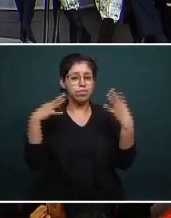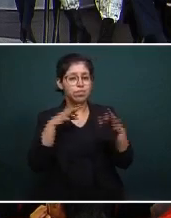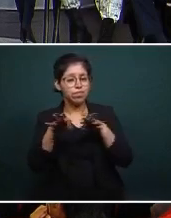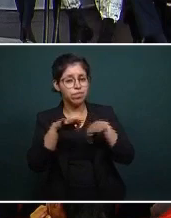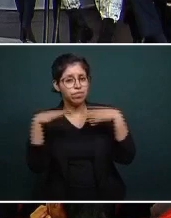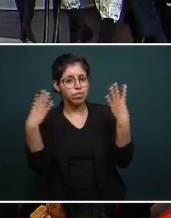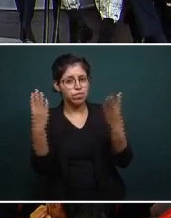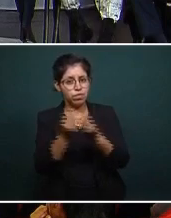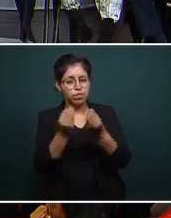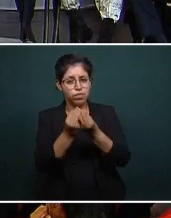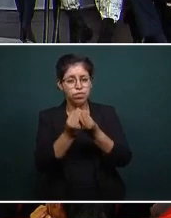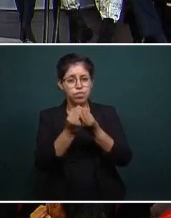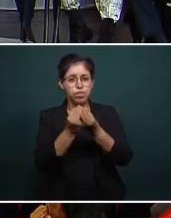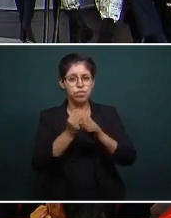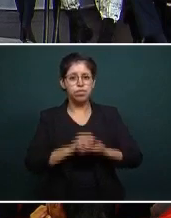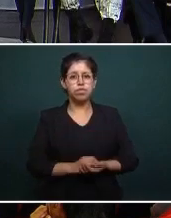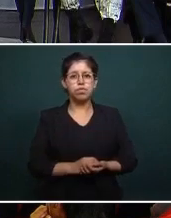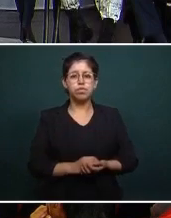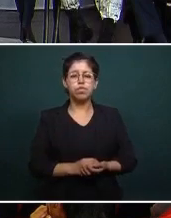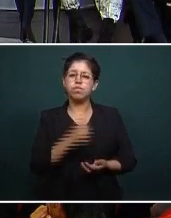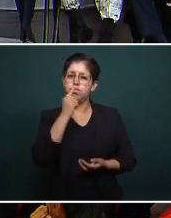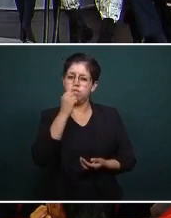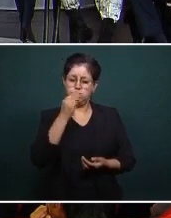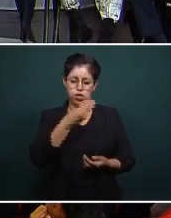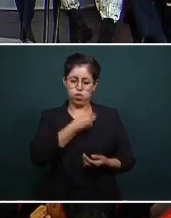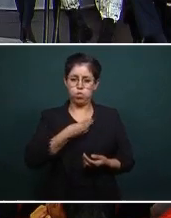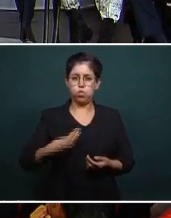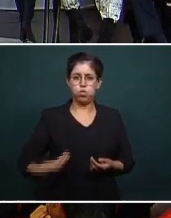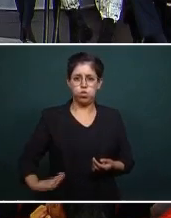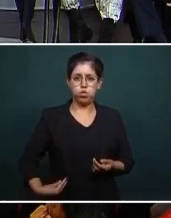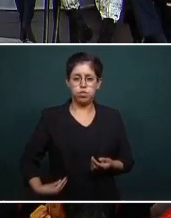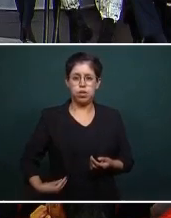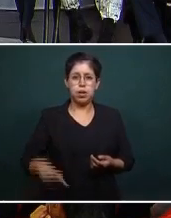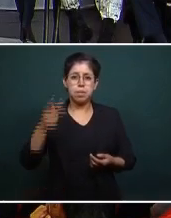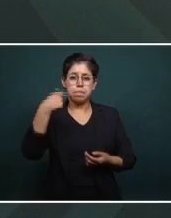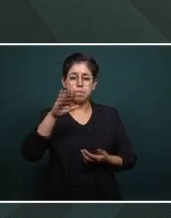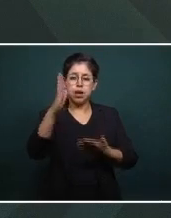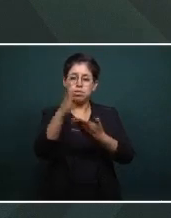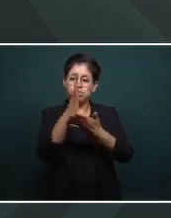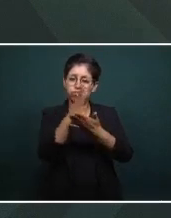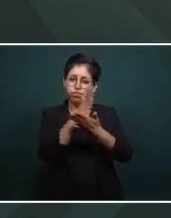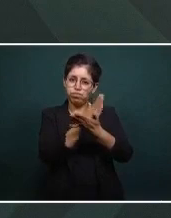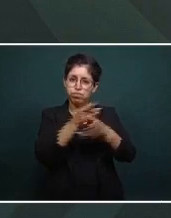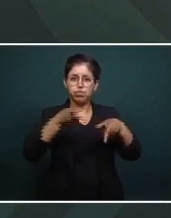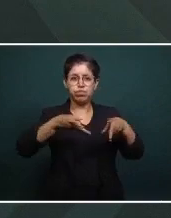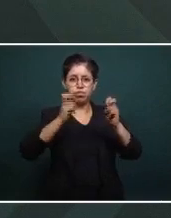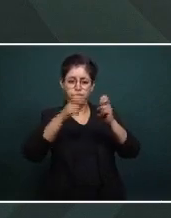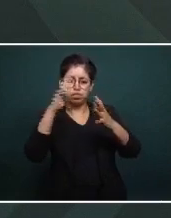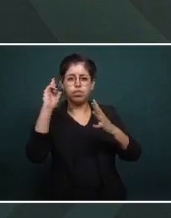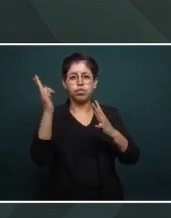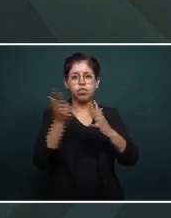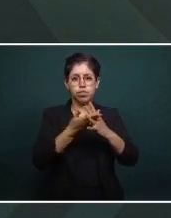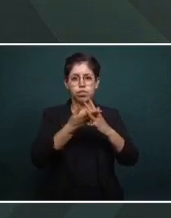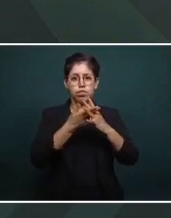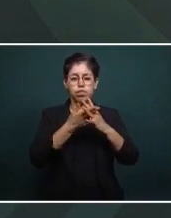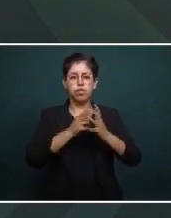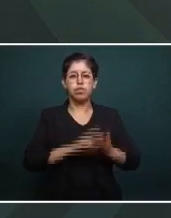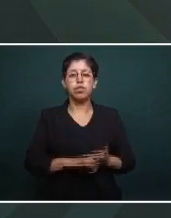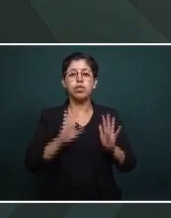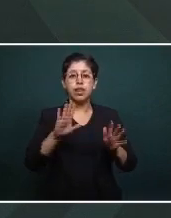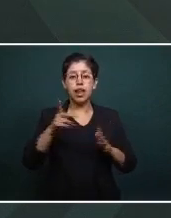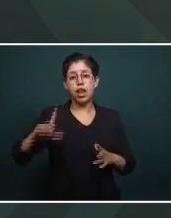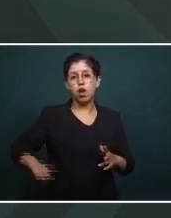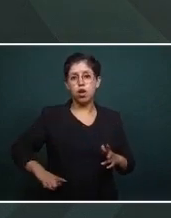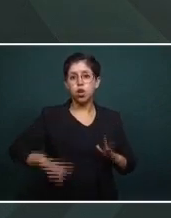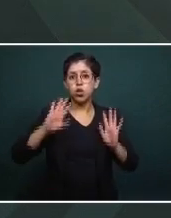las fuerzas del Estado, con las fuerzas municipales, para poder reducir los índices delictivos. El señor gobernador ya lo citó, la reducción